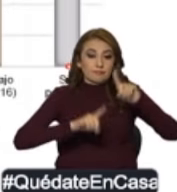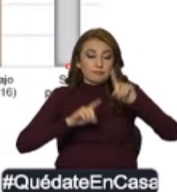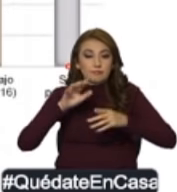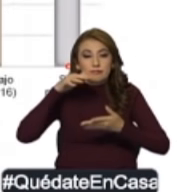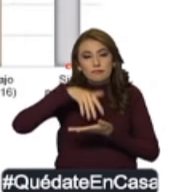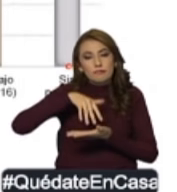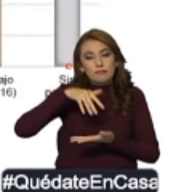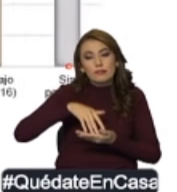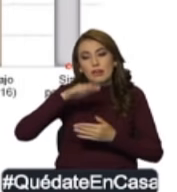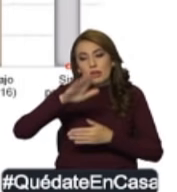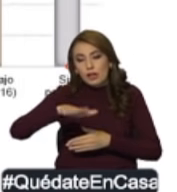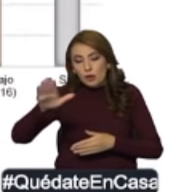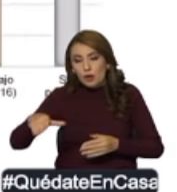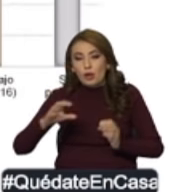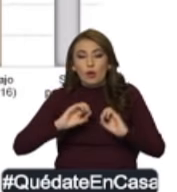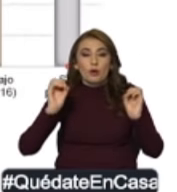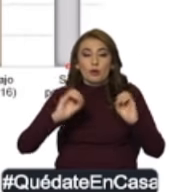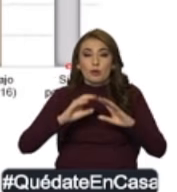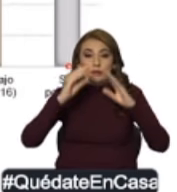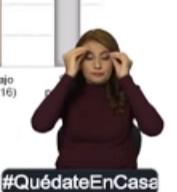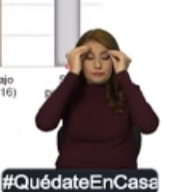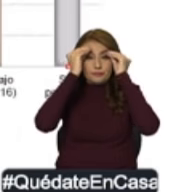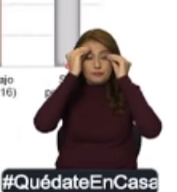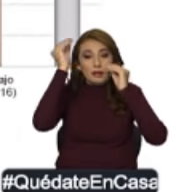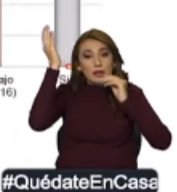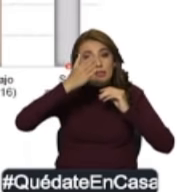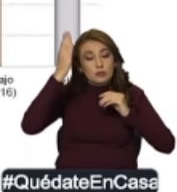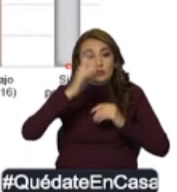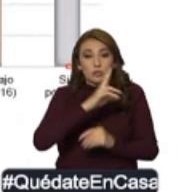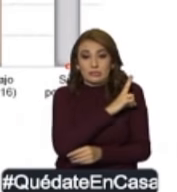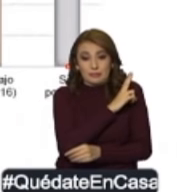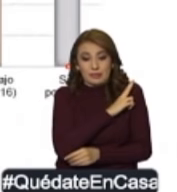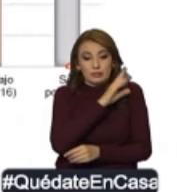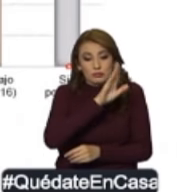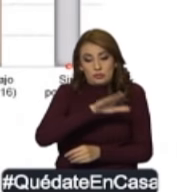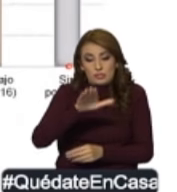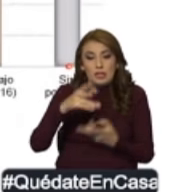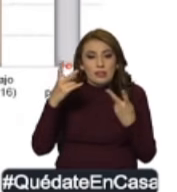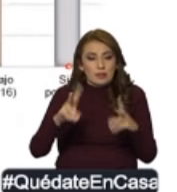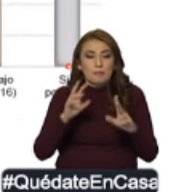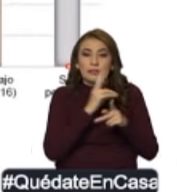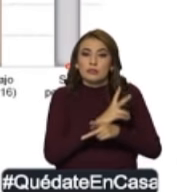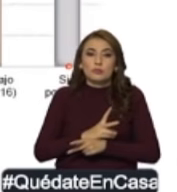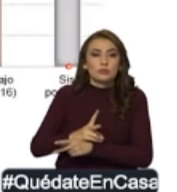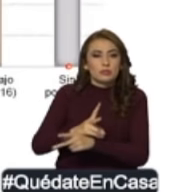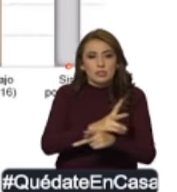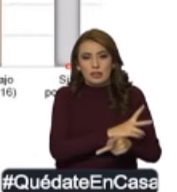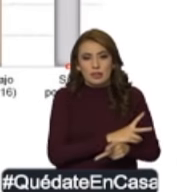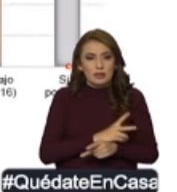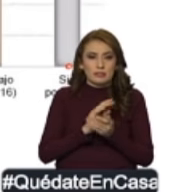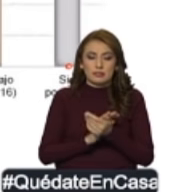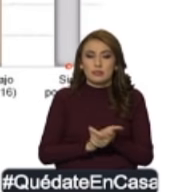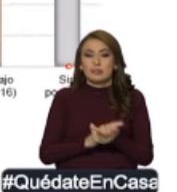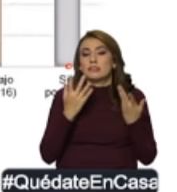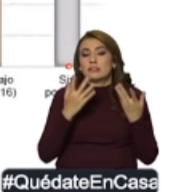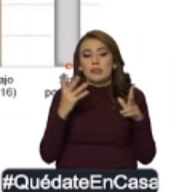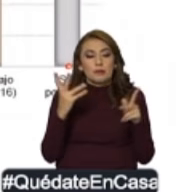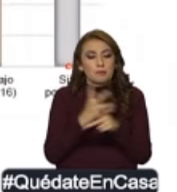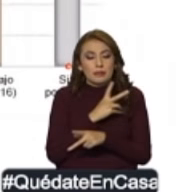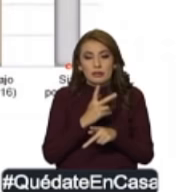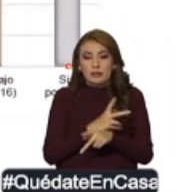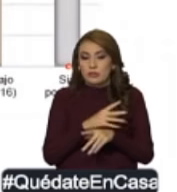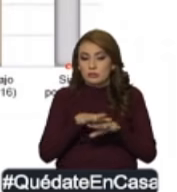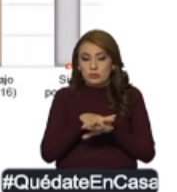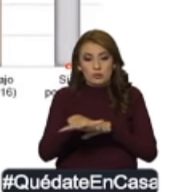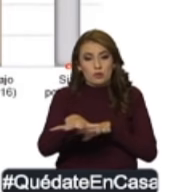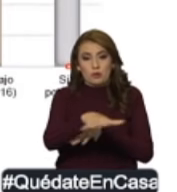estudiantes universitarios que contribuyan a la vigilancia epidemiológica, a la identificación de riesgos específicos,